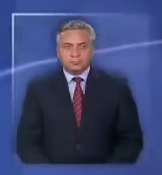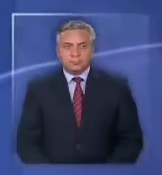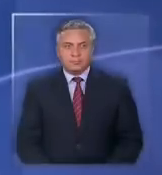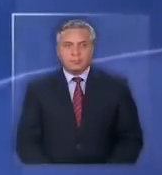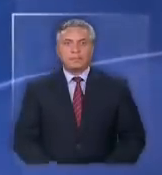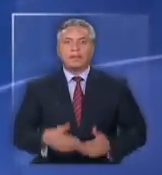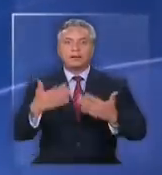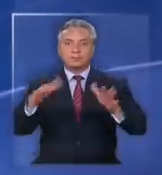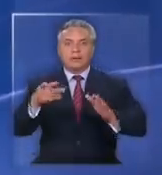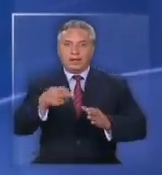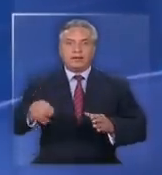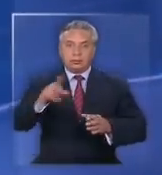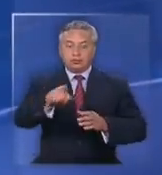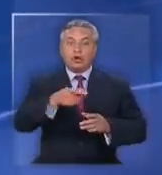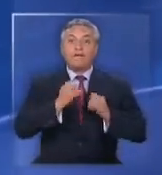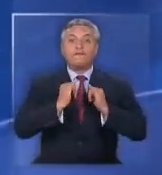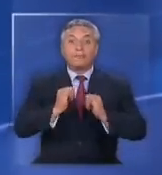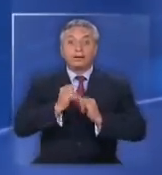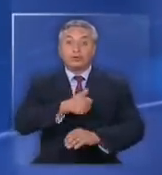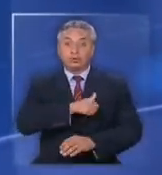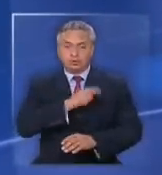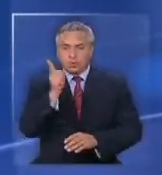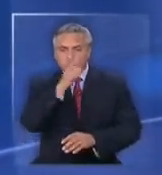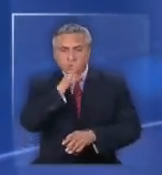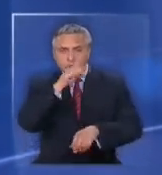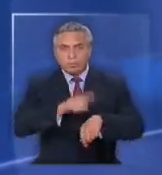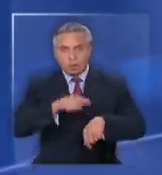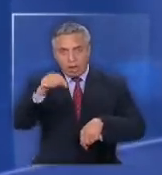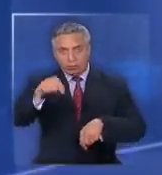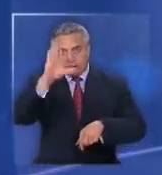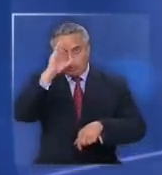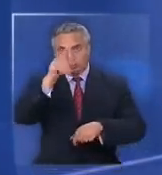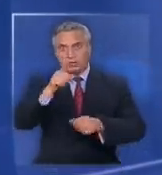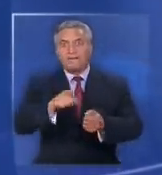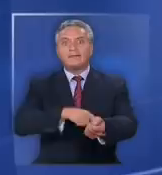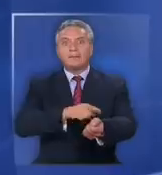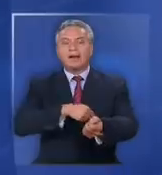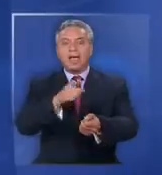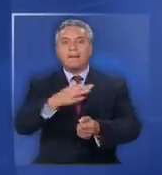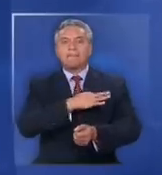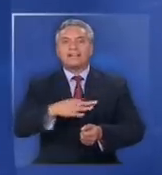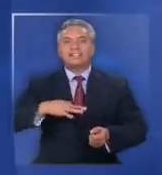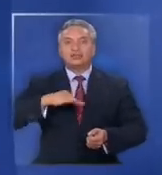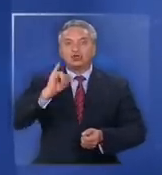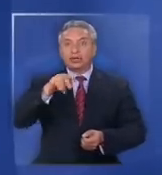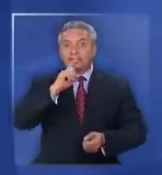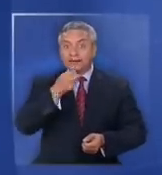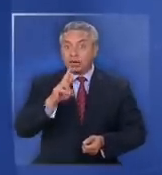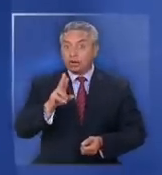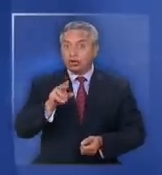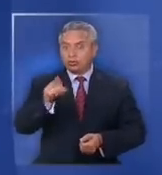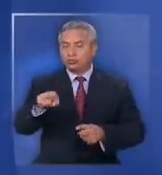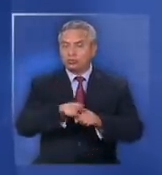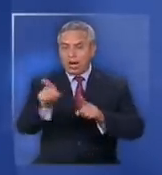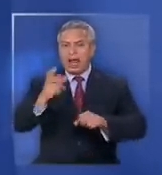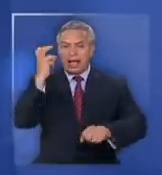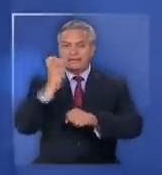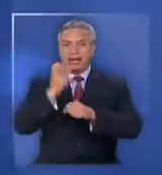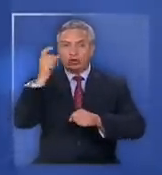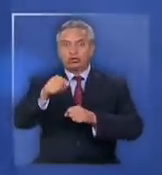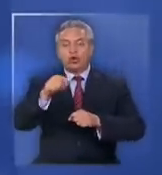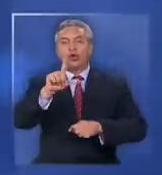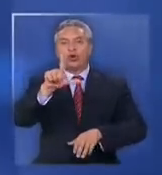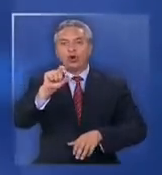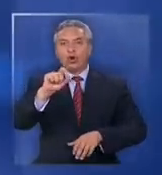Ya estamos de regreso con información policial de último minuto. Esta noche la casa de una familiar del ministro del Interior fue blanco de un asalto ocurrido en el sector de Locuro.